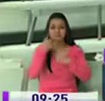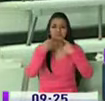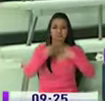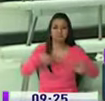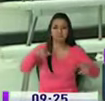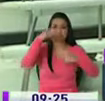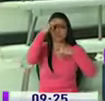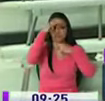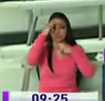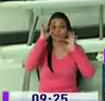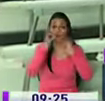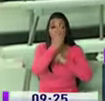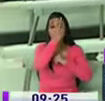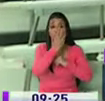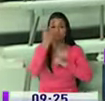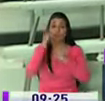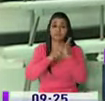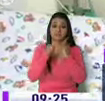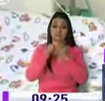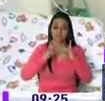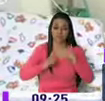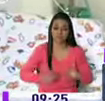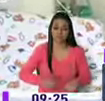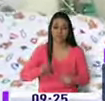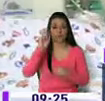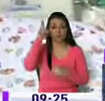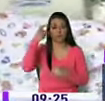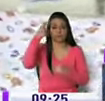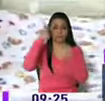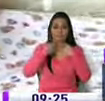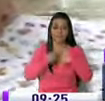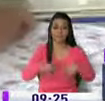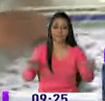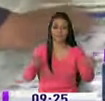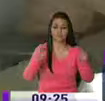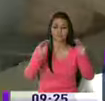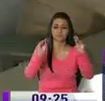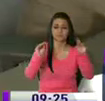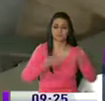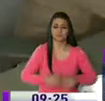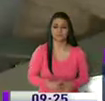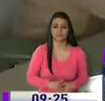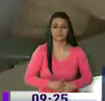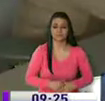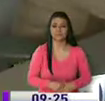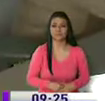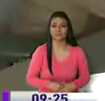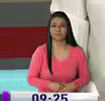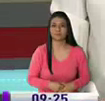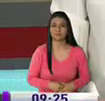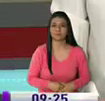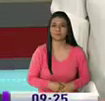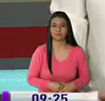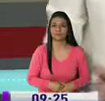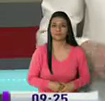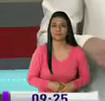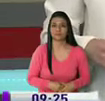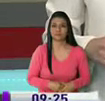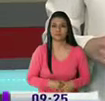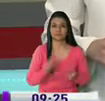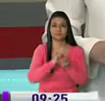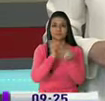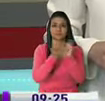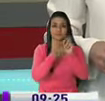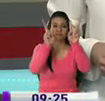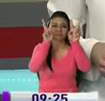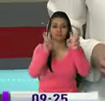oficiales del Ministerio de Salud Pública o del Gobierno Nacional. Informó Patricia Aldaz. Cambiamos de